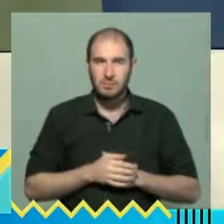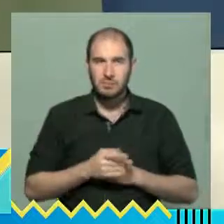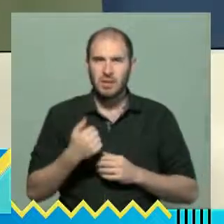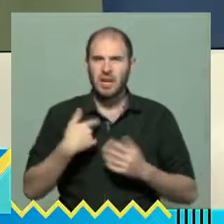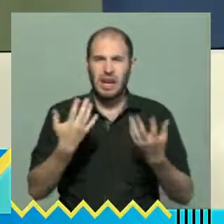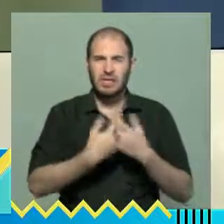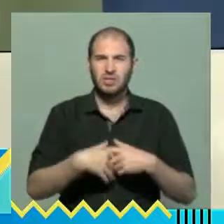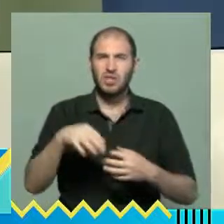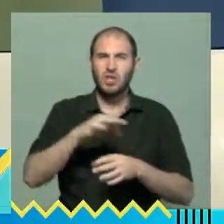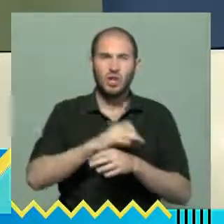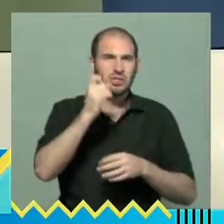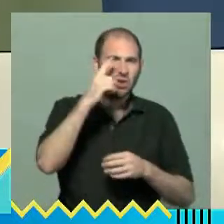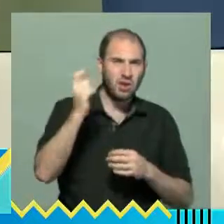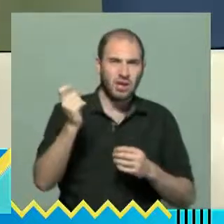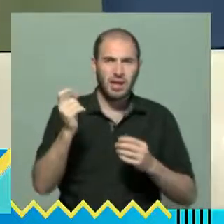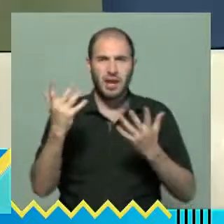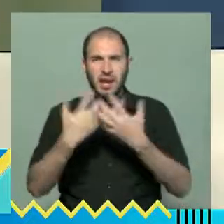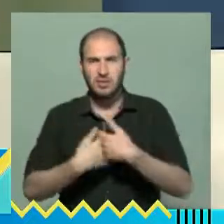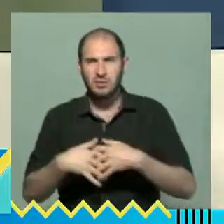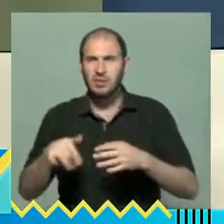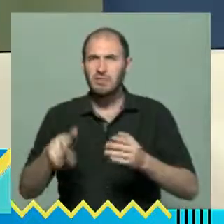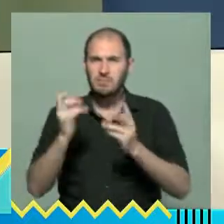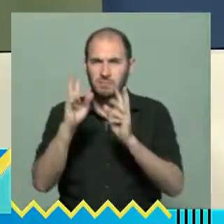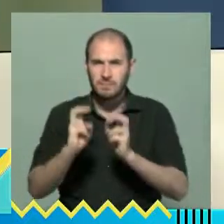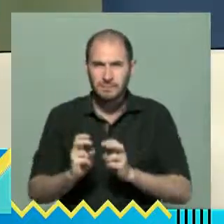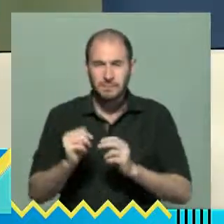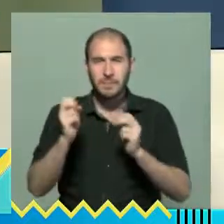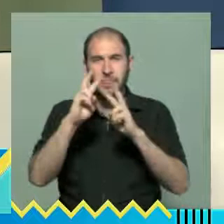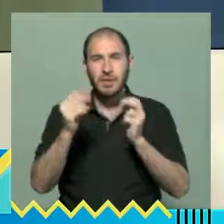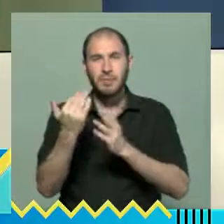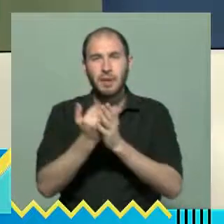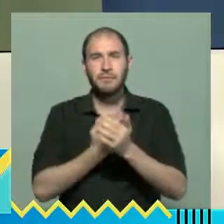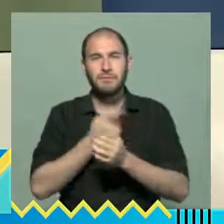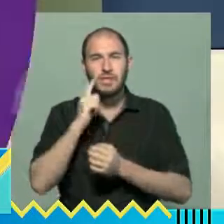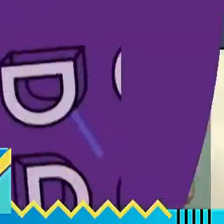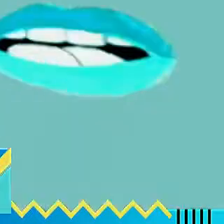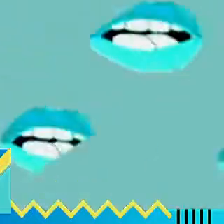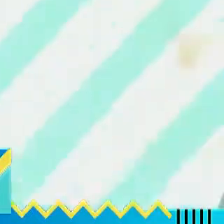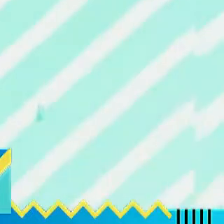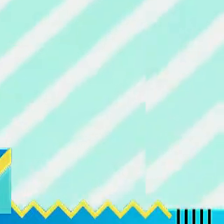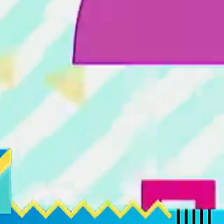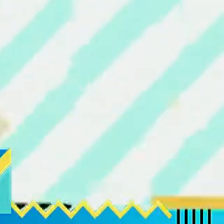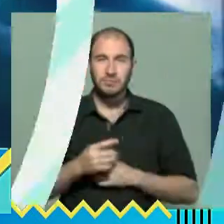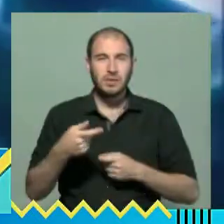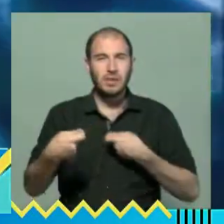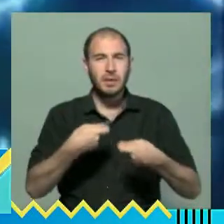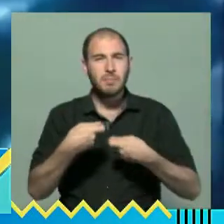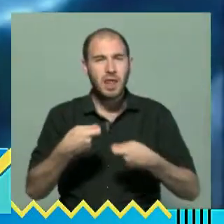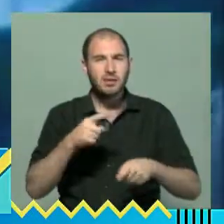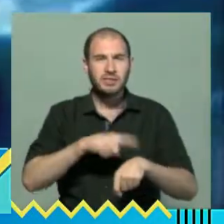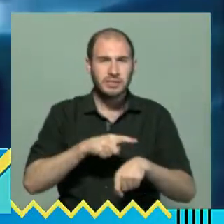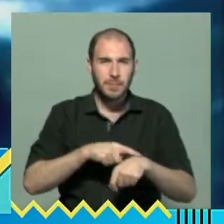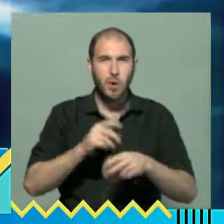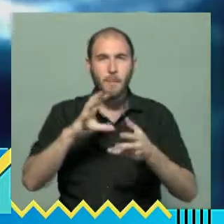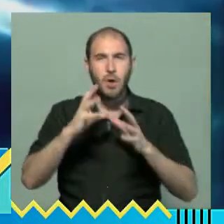tiene que ver un doctor en psicología con esto de estar estudiando algunos aspectos de física cuántica? Y es que para ver el manejo del tiempo en ciertos